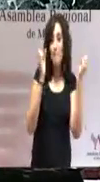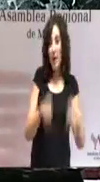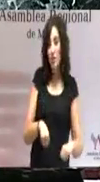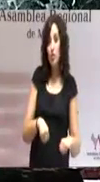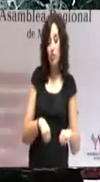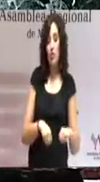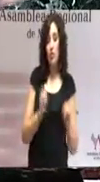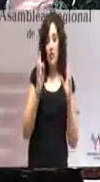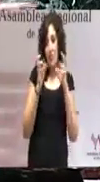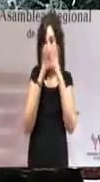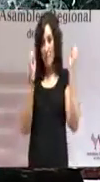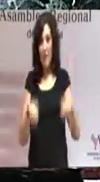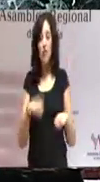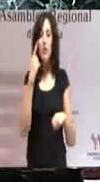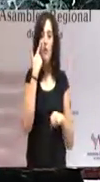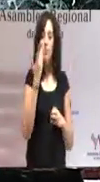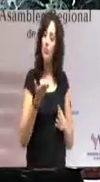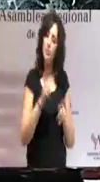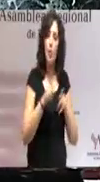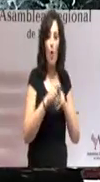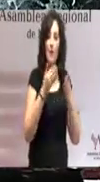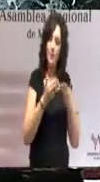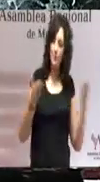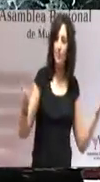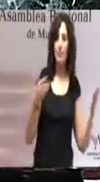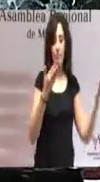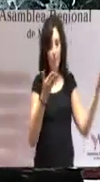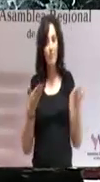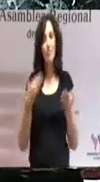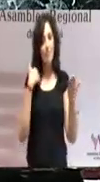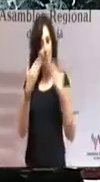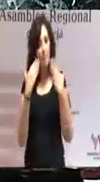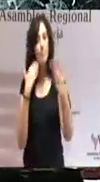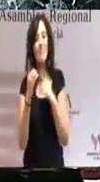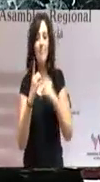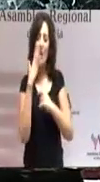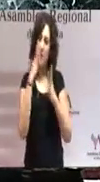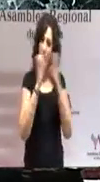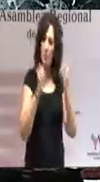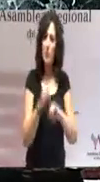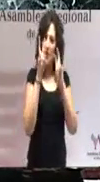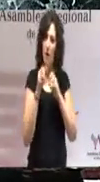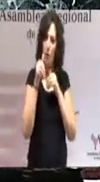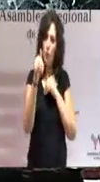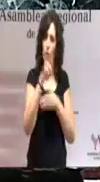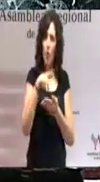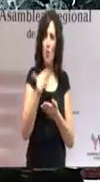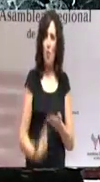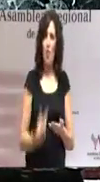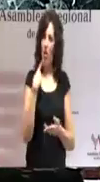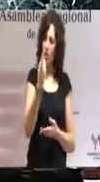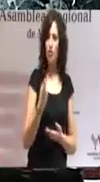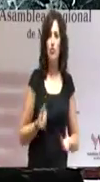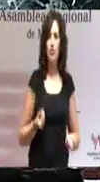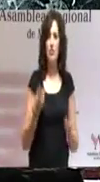cuando les ha tendido la mano, cuando les ha dicho pactemos el futuro de la región de Murcia, que no